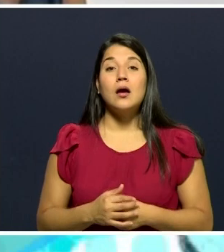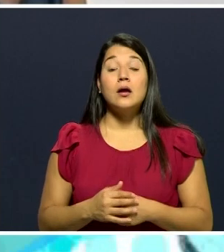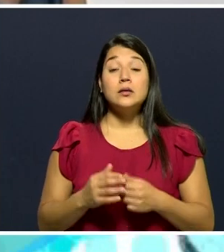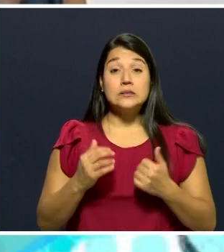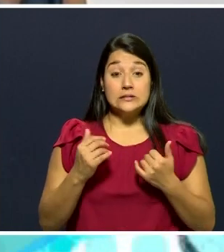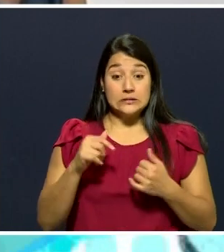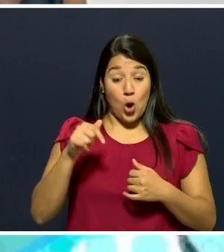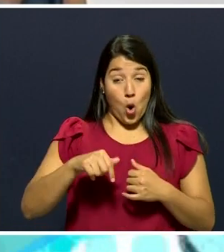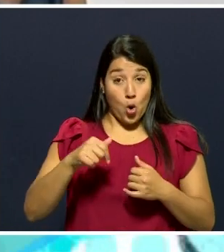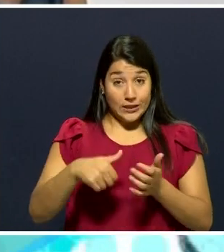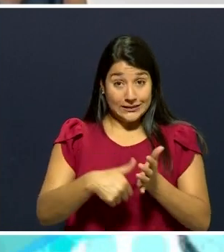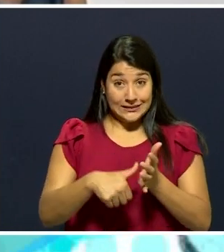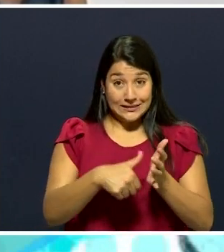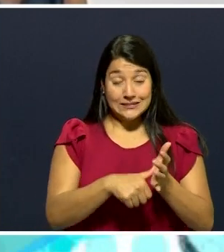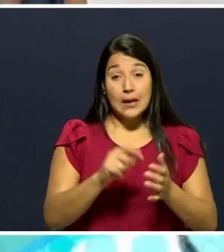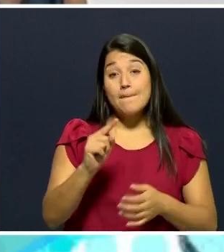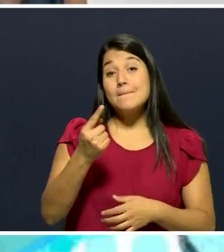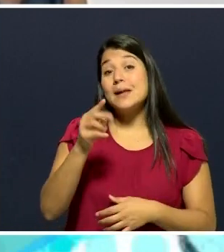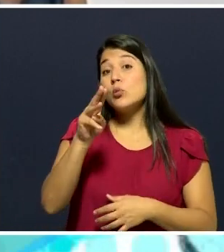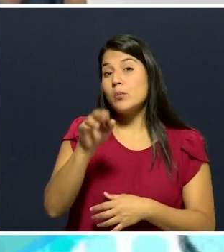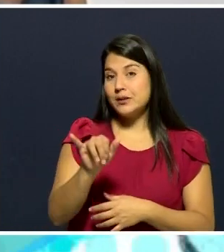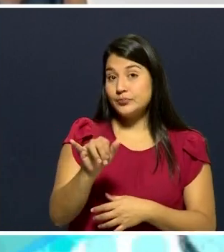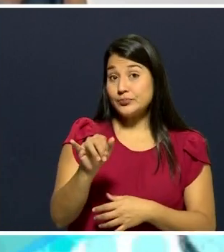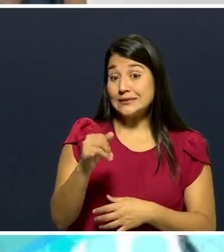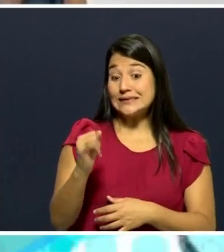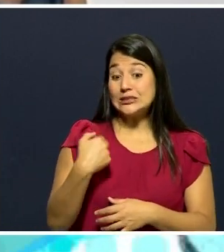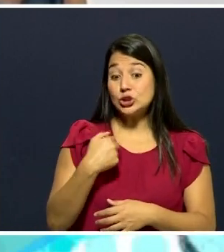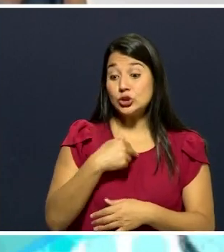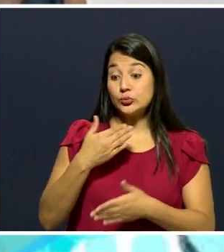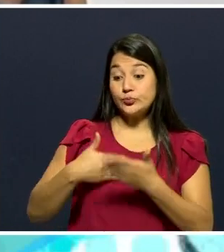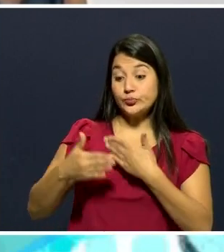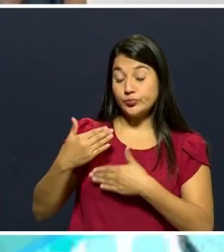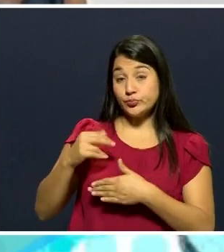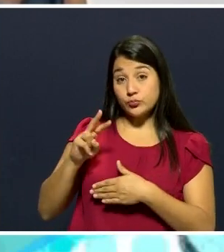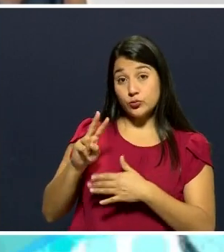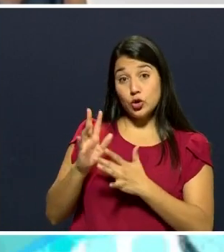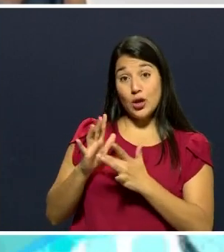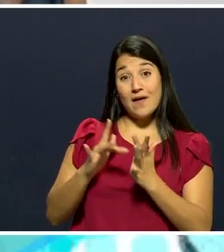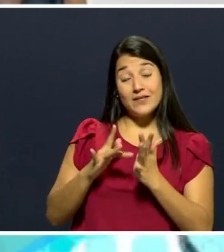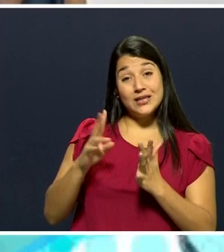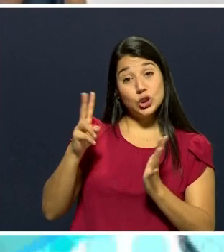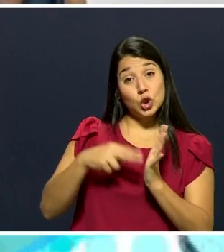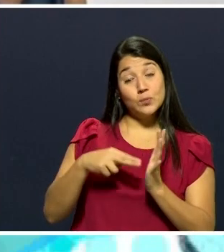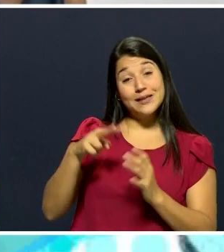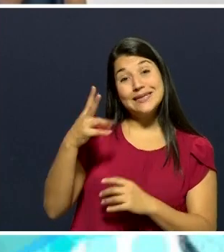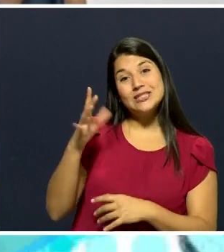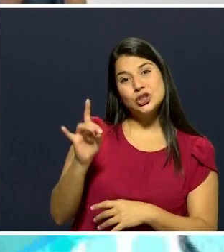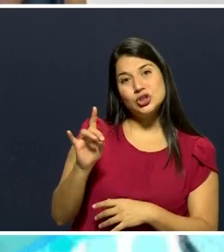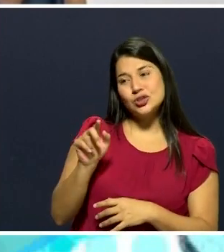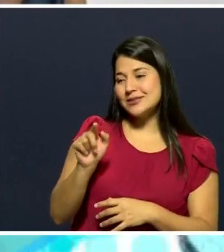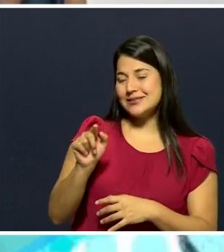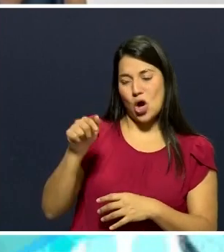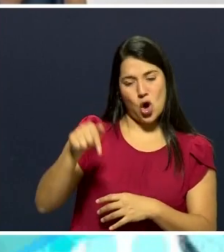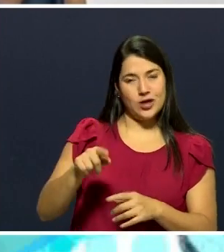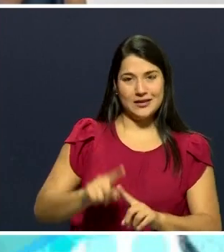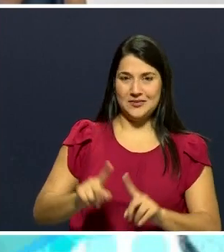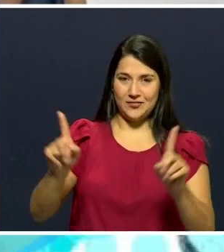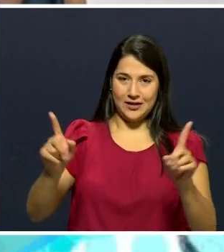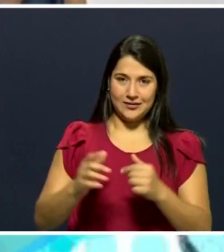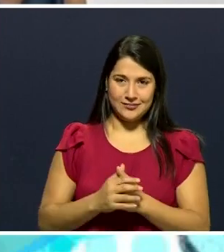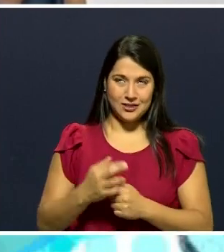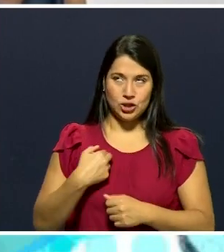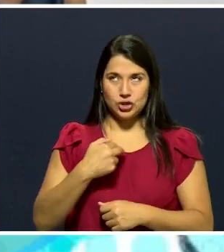esta elección de 1 de mayo, si nos devolvemos al 2 de abril del 2018, esto es de otro mundo, es impensable,